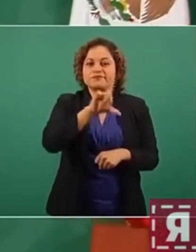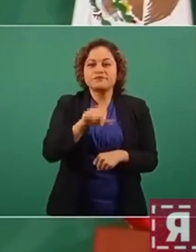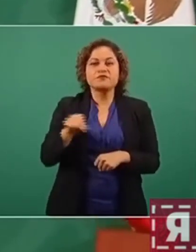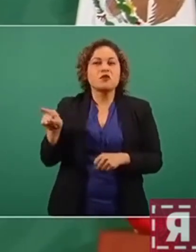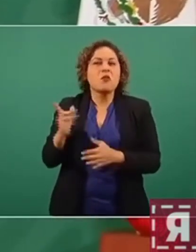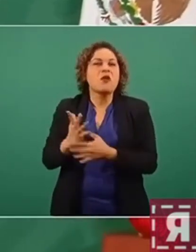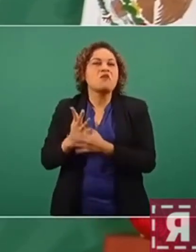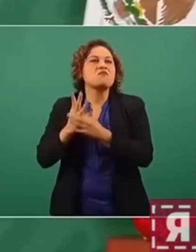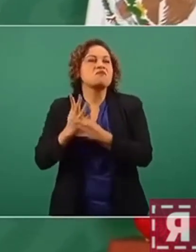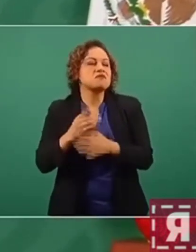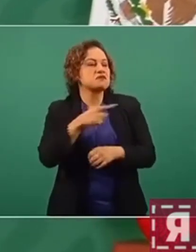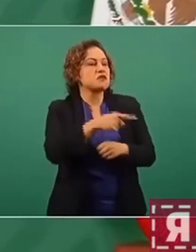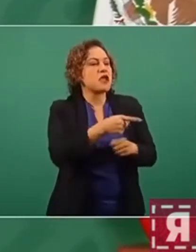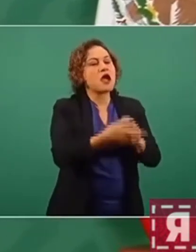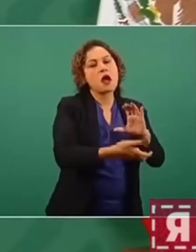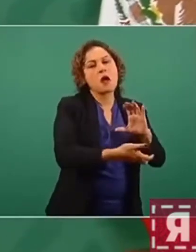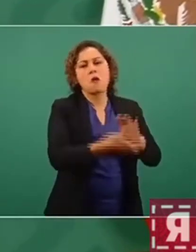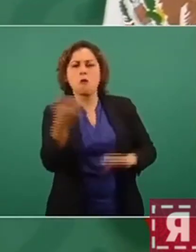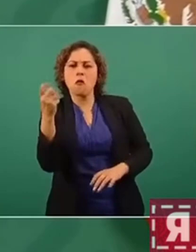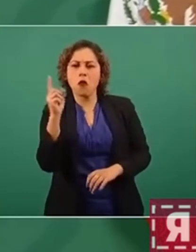nunca lo resolvieron.